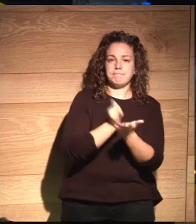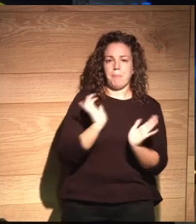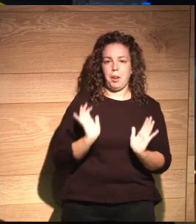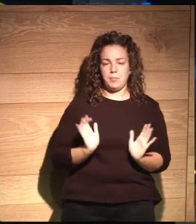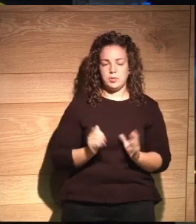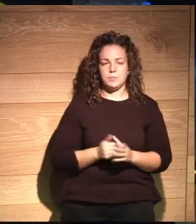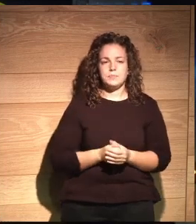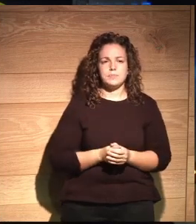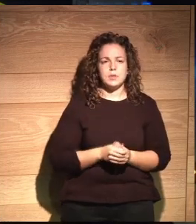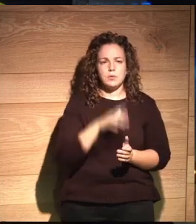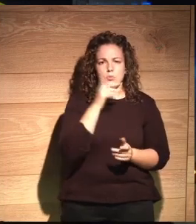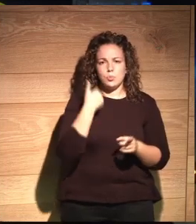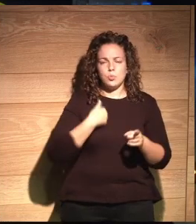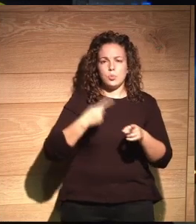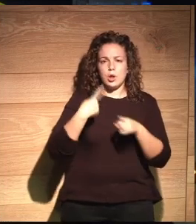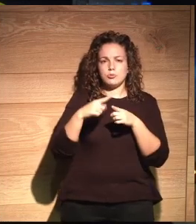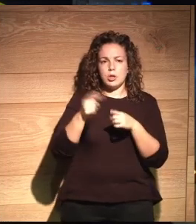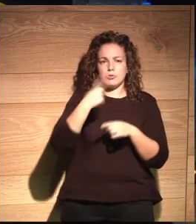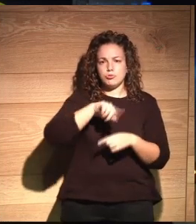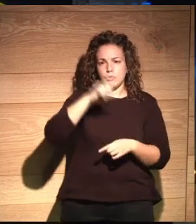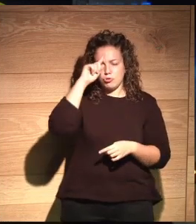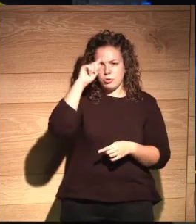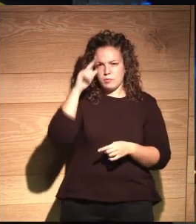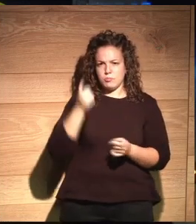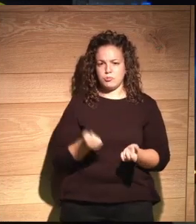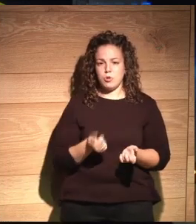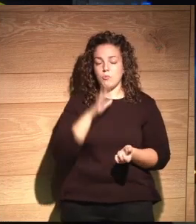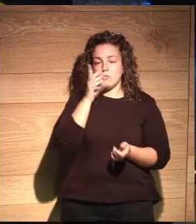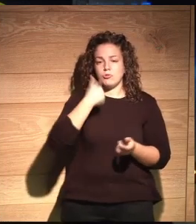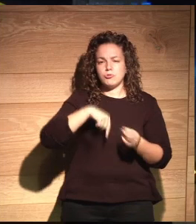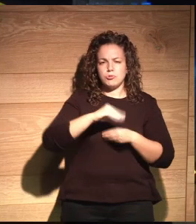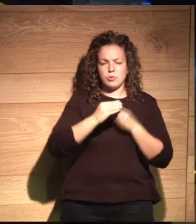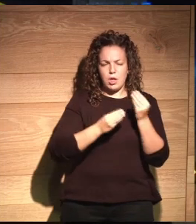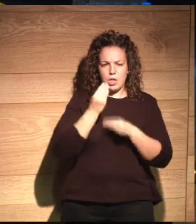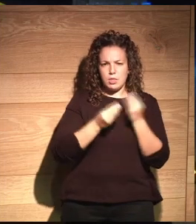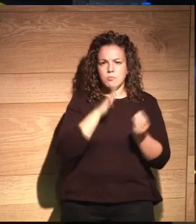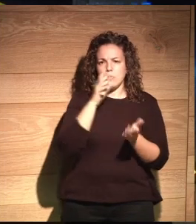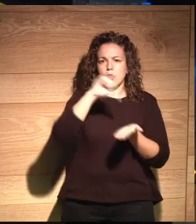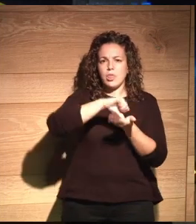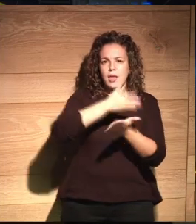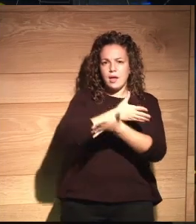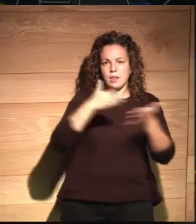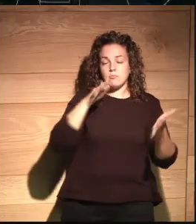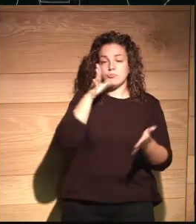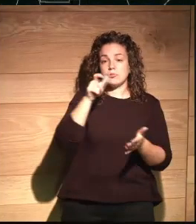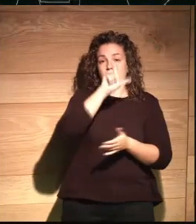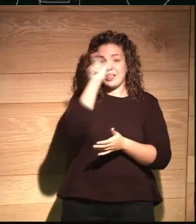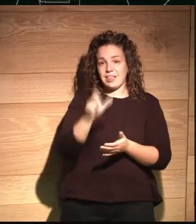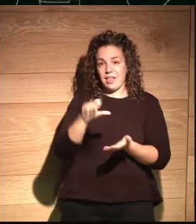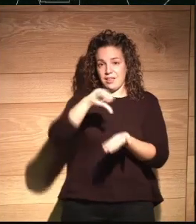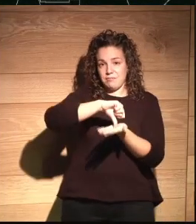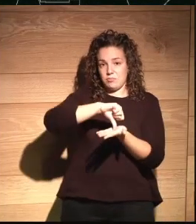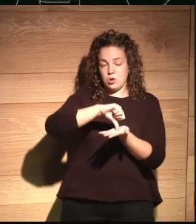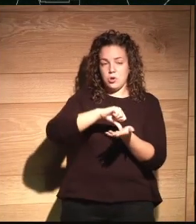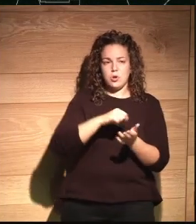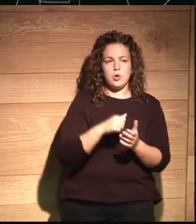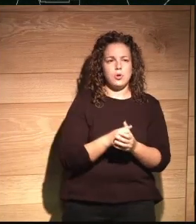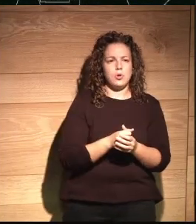una cosa que no se había hecho nunca lo que hicimos fue una ciudad grande porque esto estaba en italia cogemos la ciudad de roma